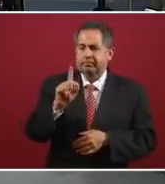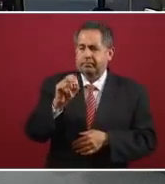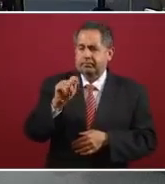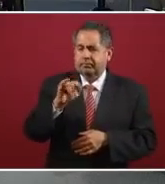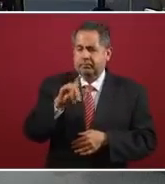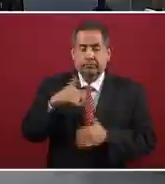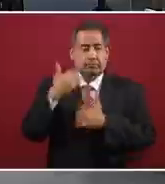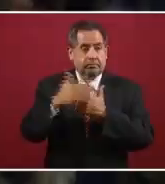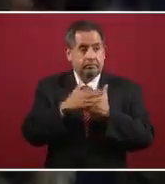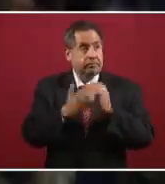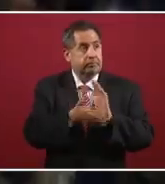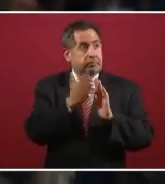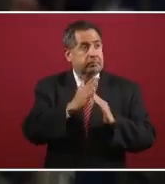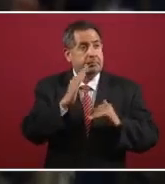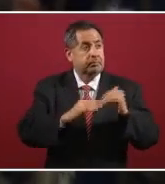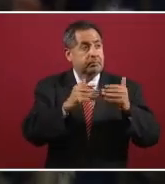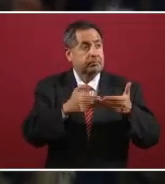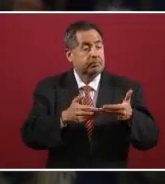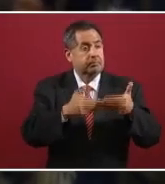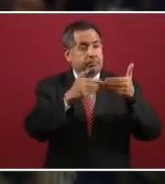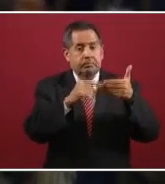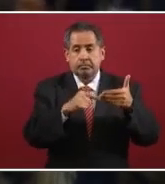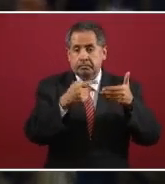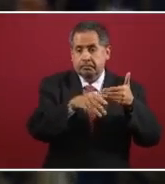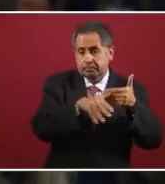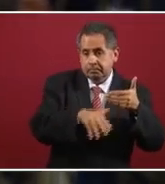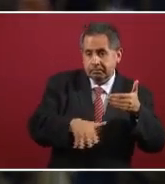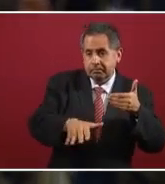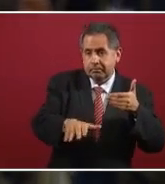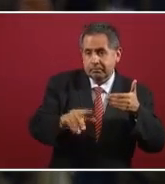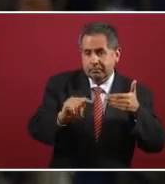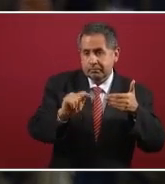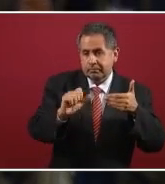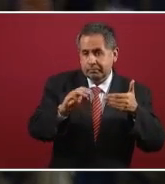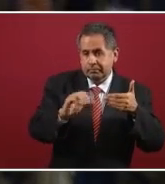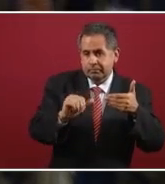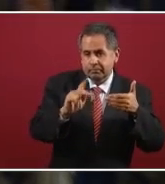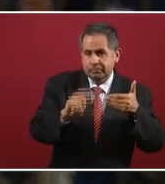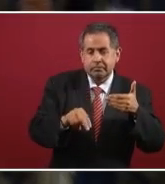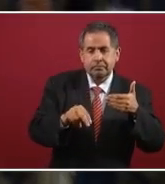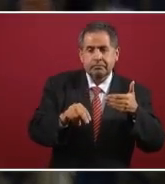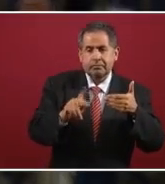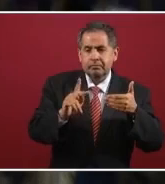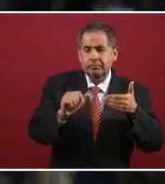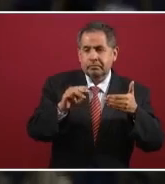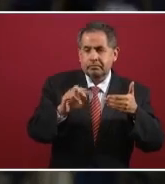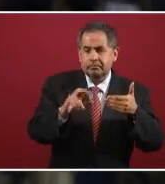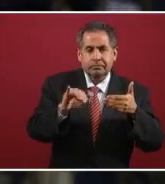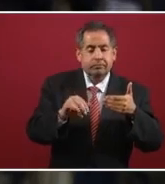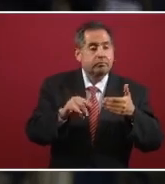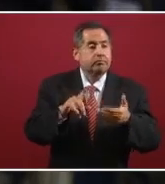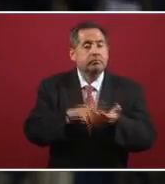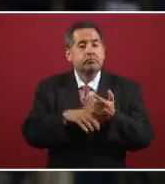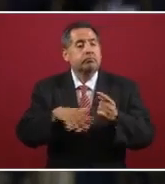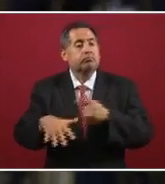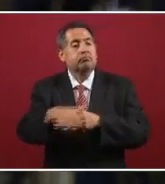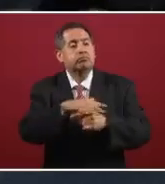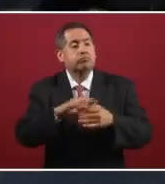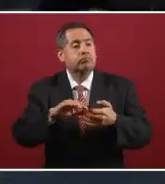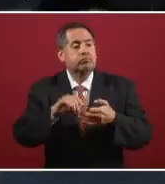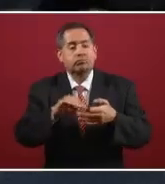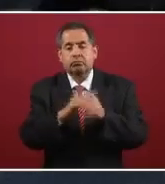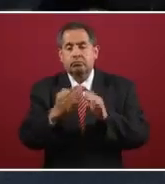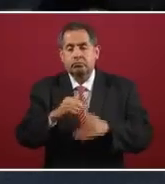construcción se inundaría los poblados de Temacapulín, Acacico y Palmarejo, esto en la región alteña de